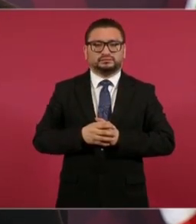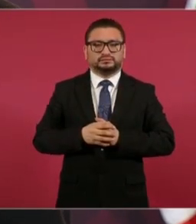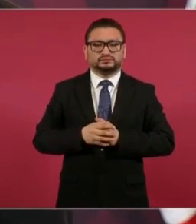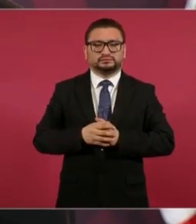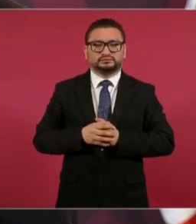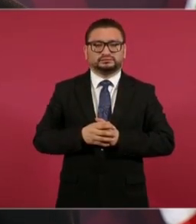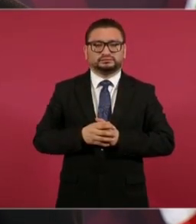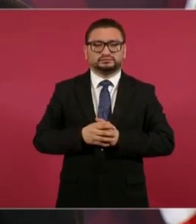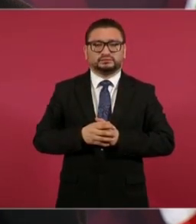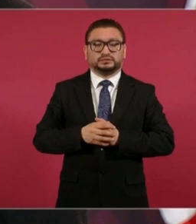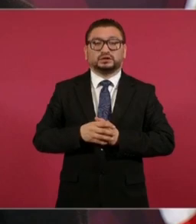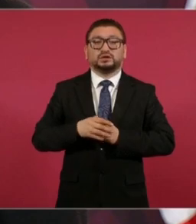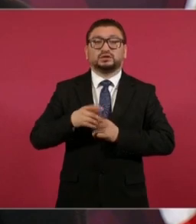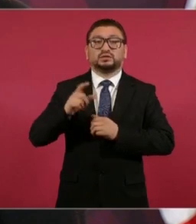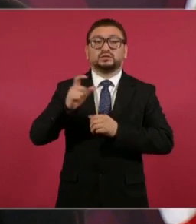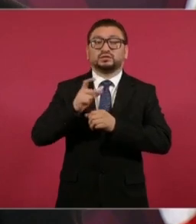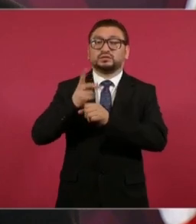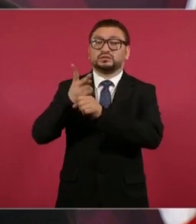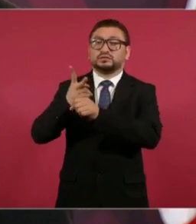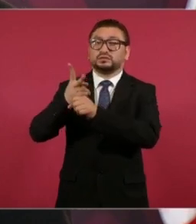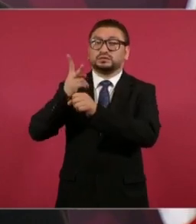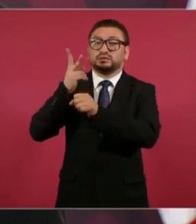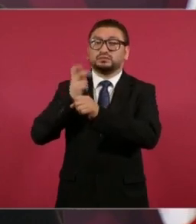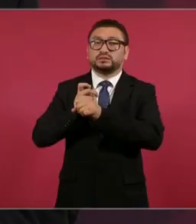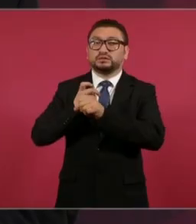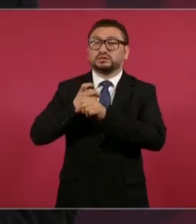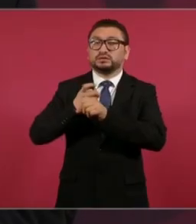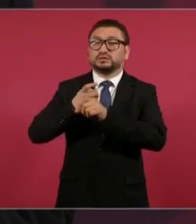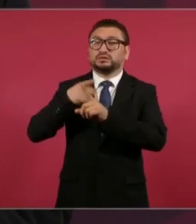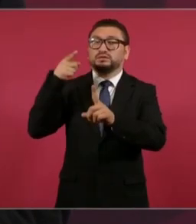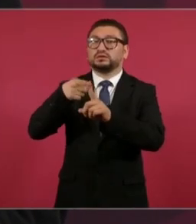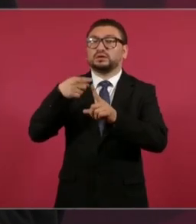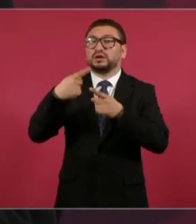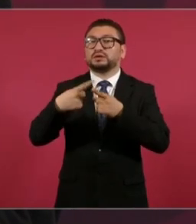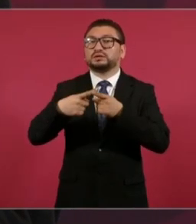donde la invitación se tiene que hacer a los